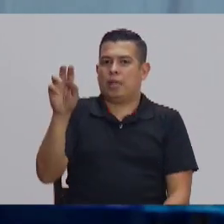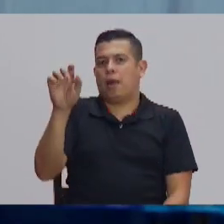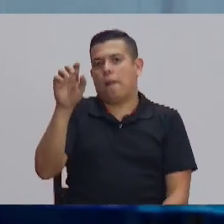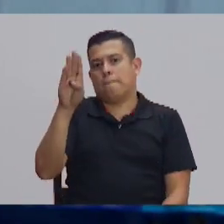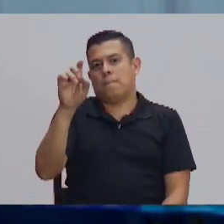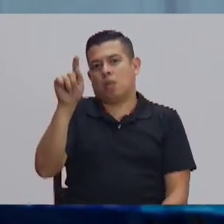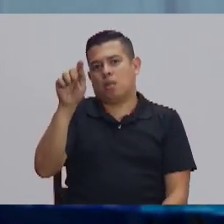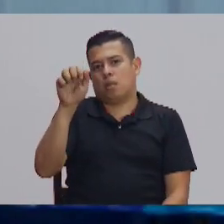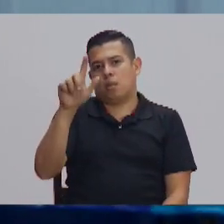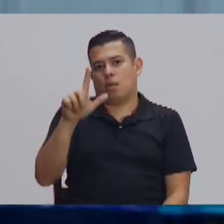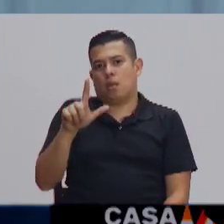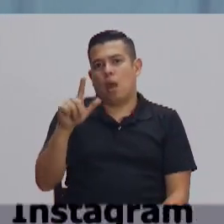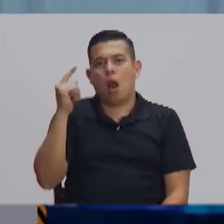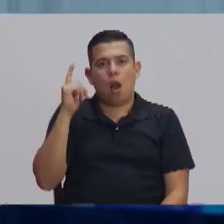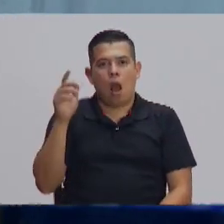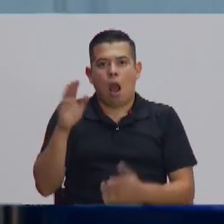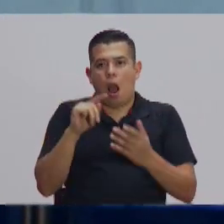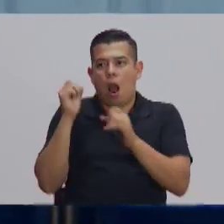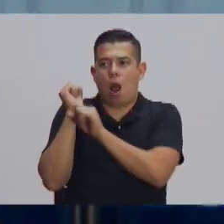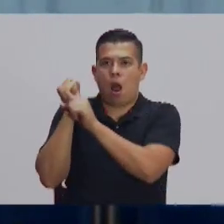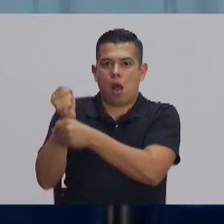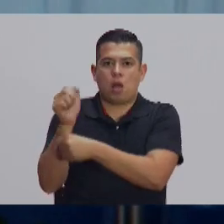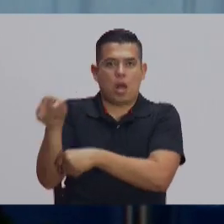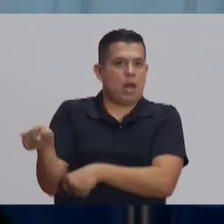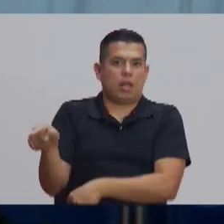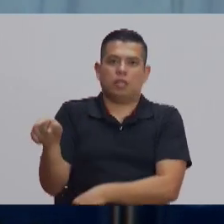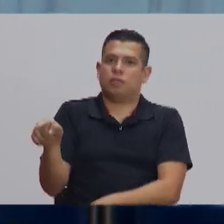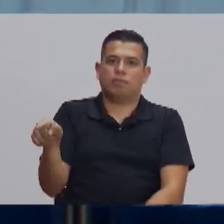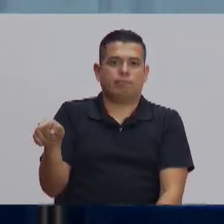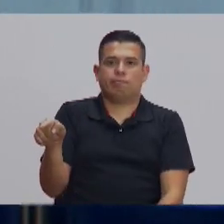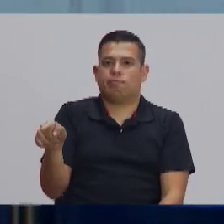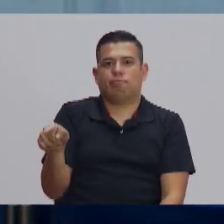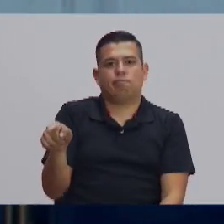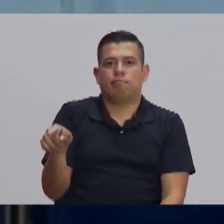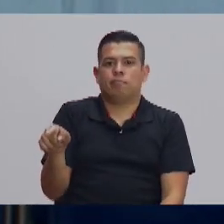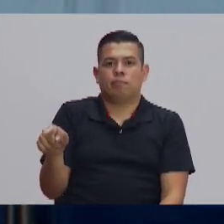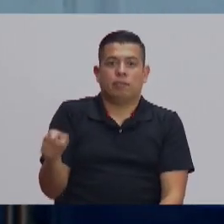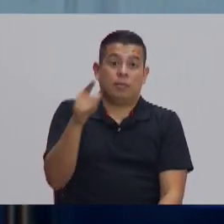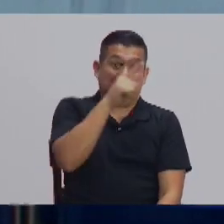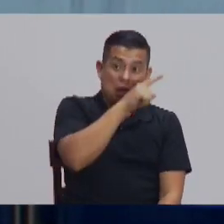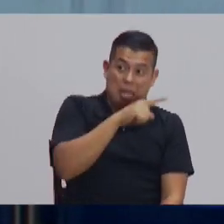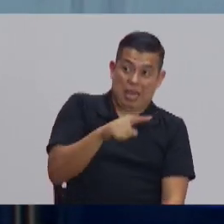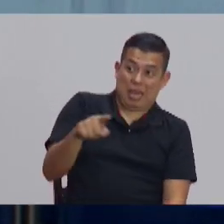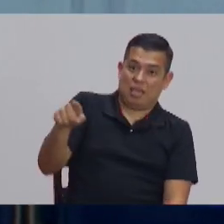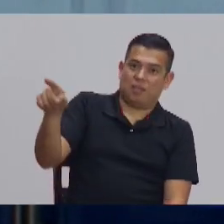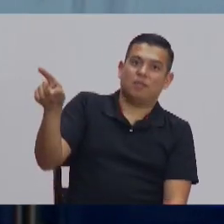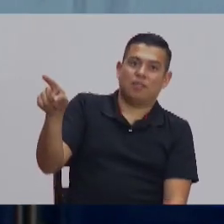les habló diciendo ya no fue el conquistador mando